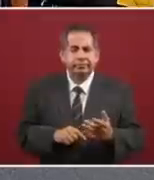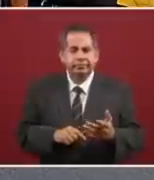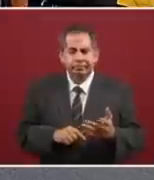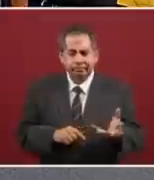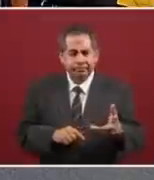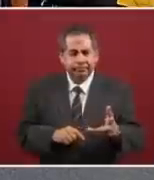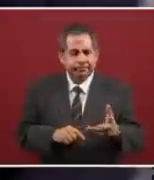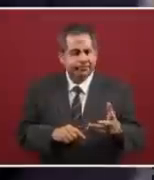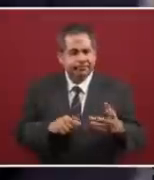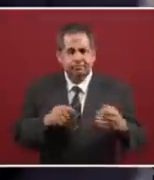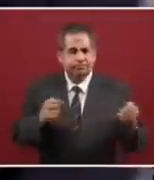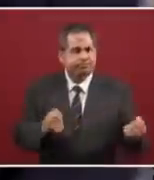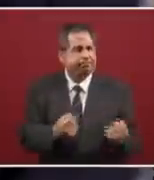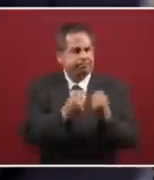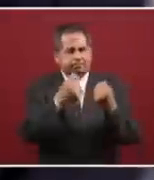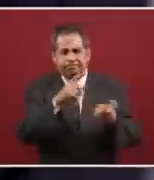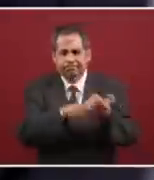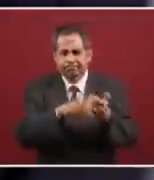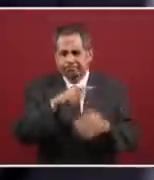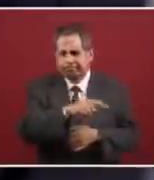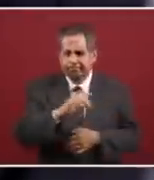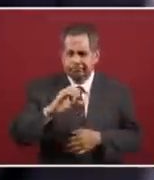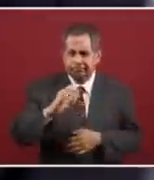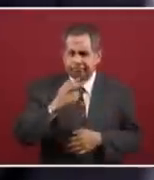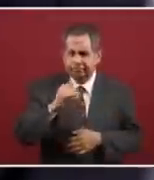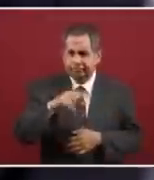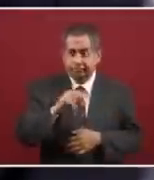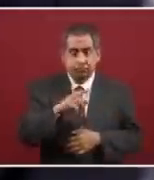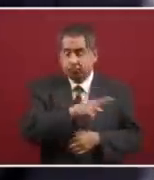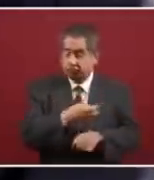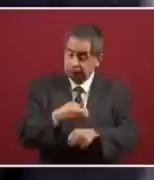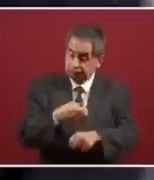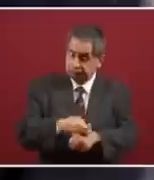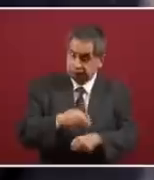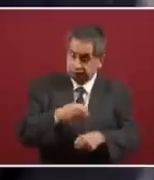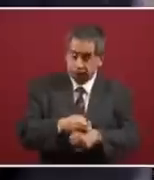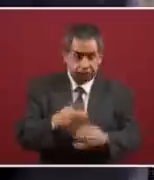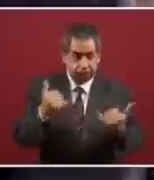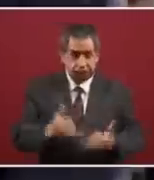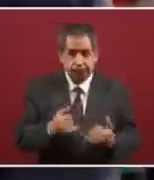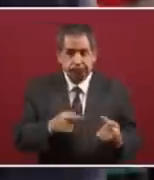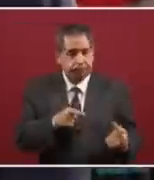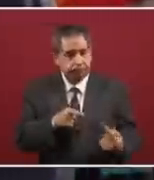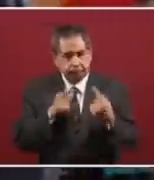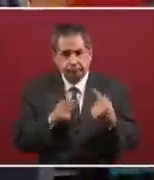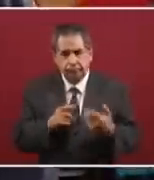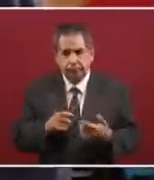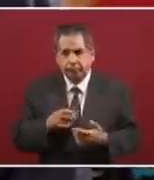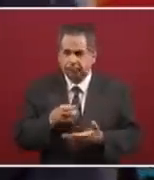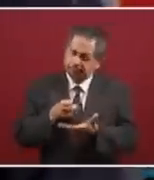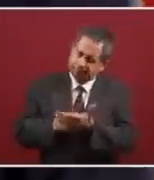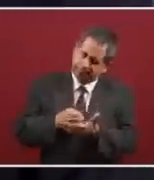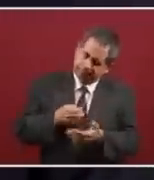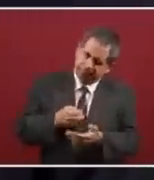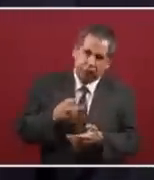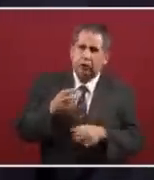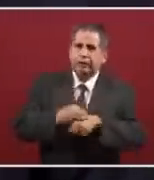la confrontación de manera terca esté bueno perseverante